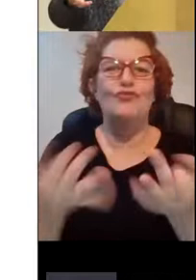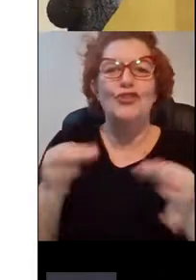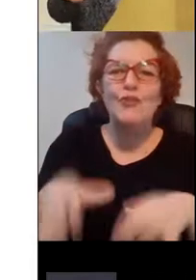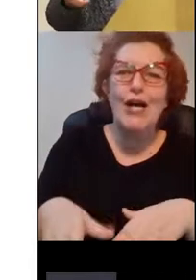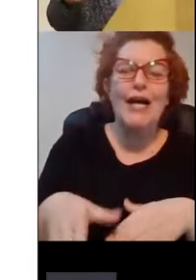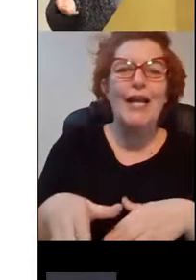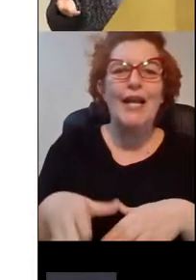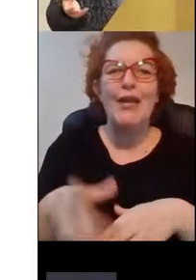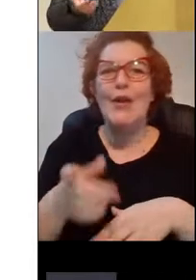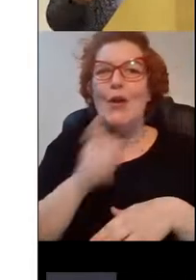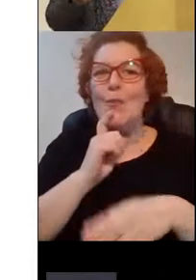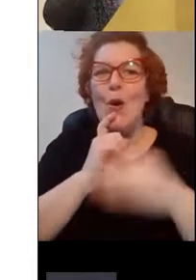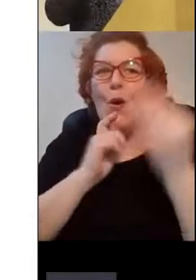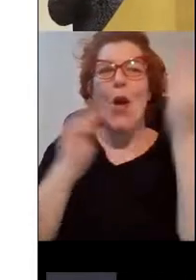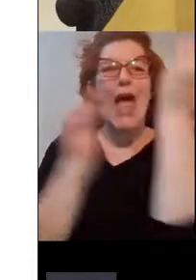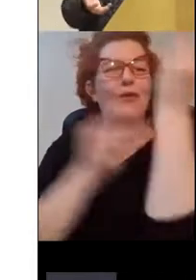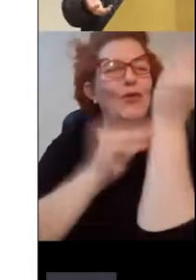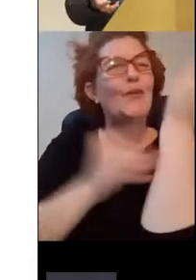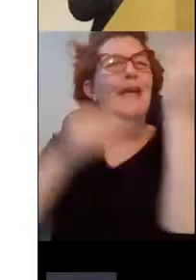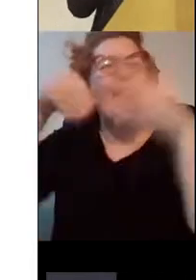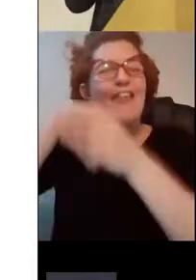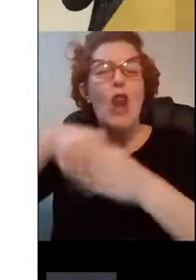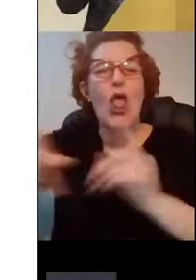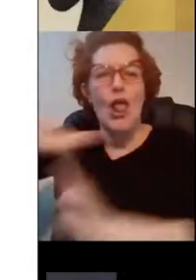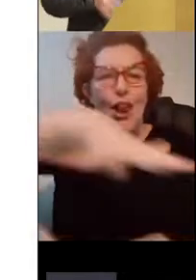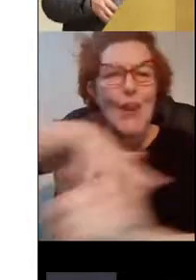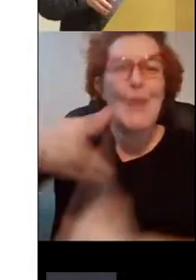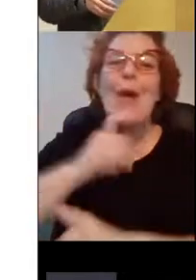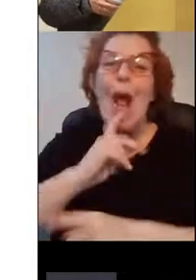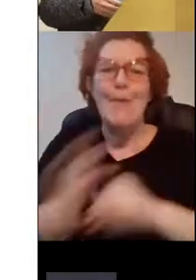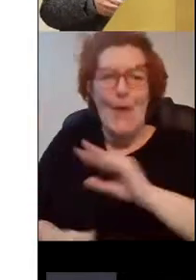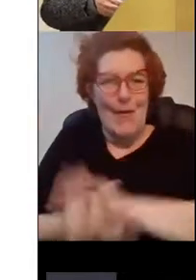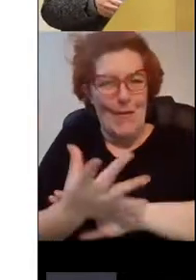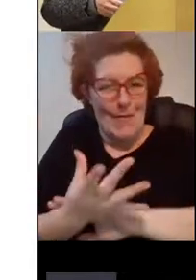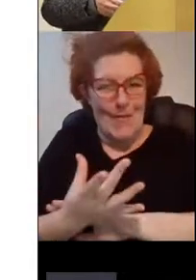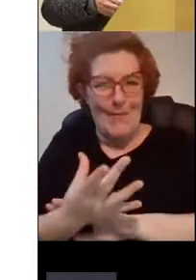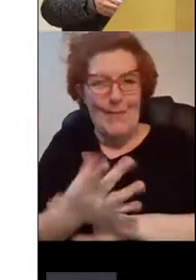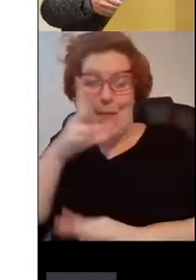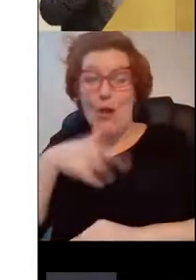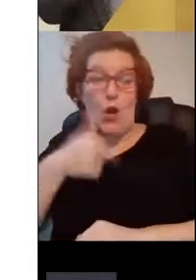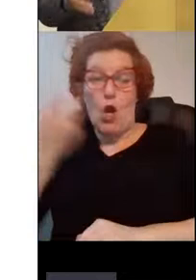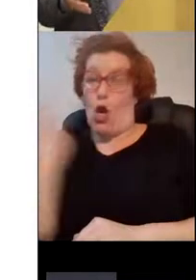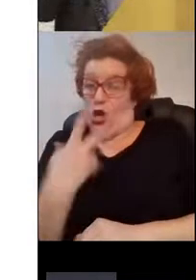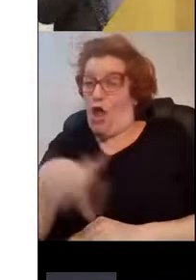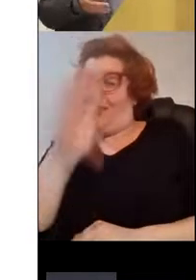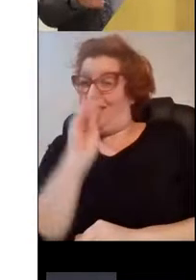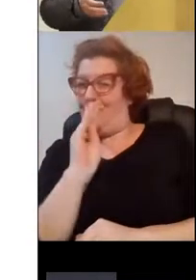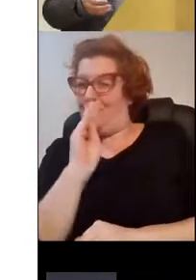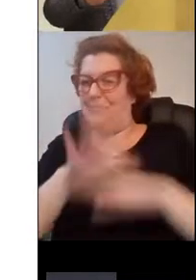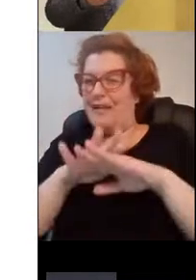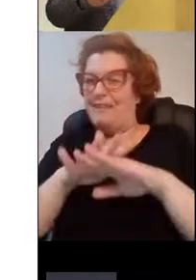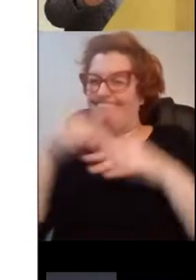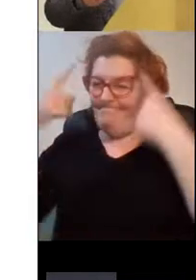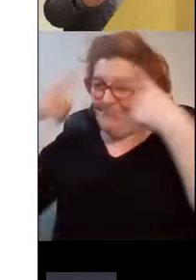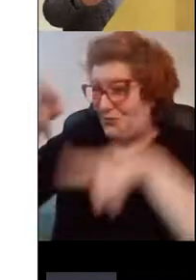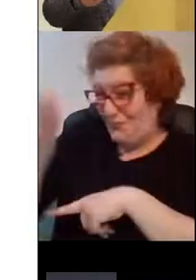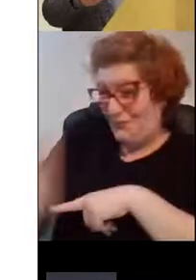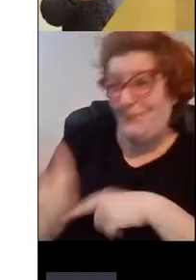cómo se hace escultura en el paisaje, ¿no? Entendíamos que era la manera de que el alumno entendiese